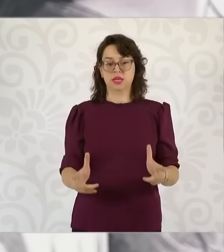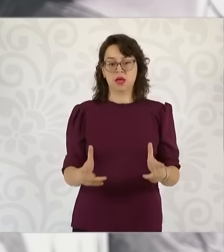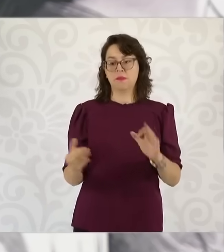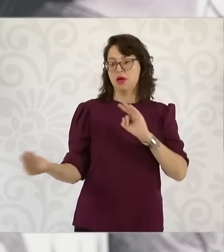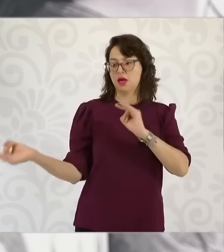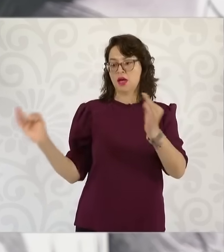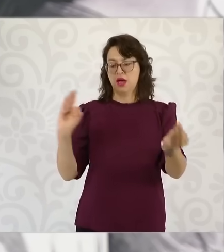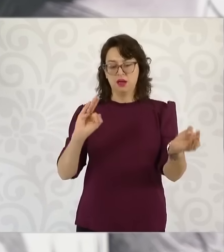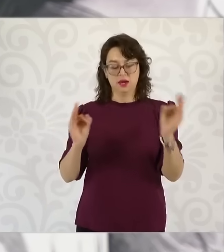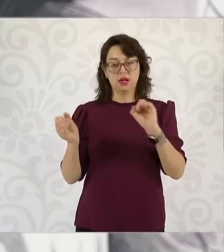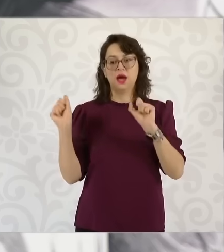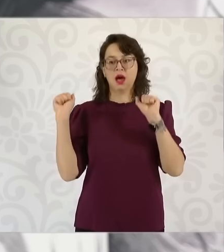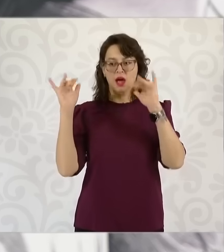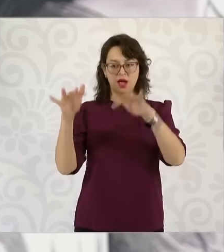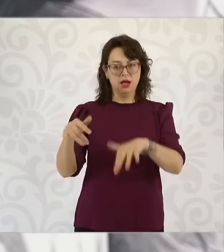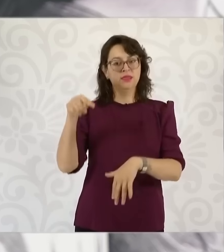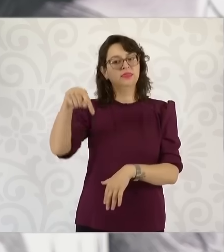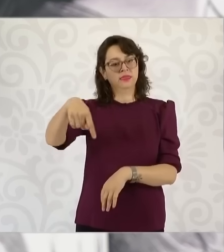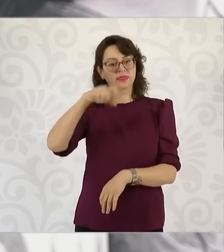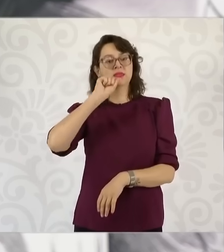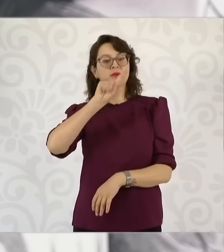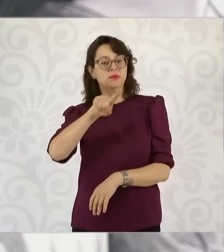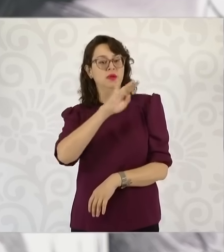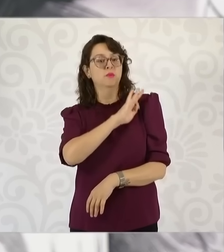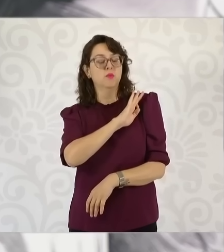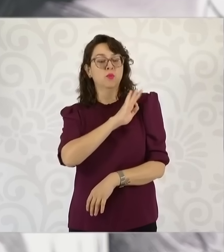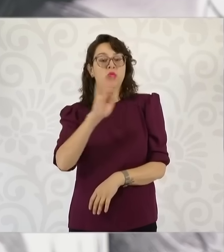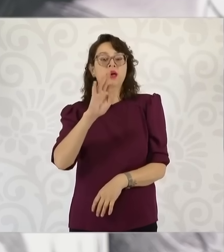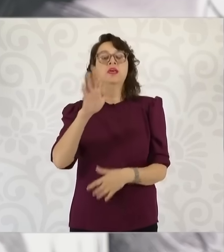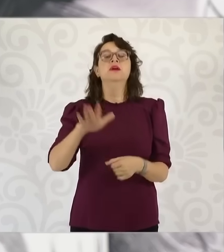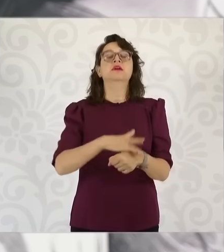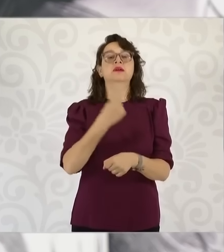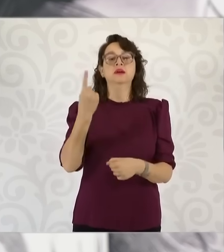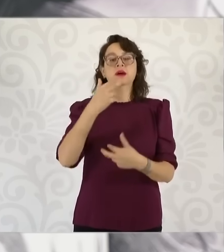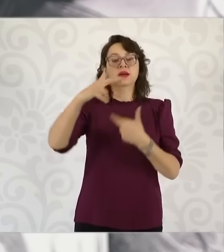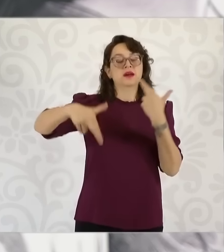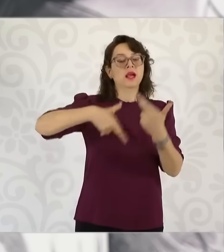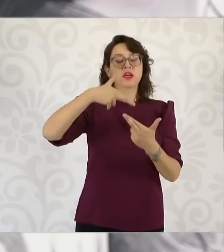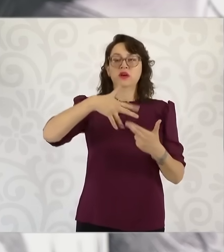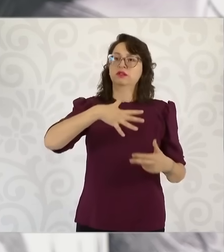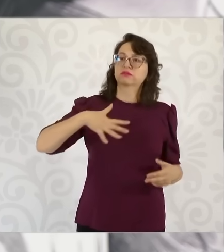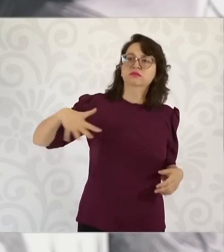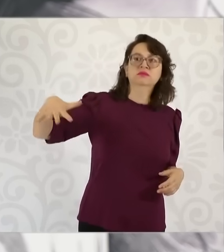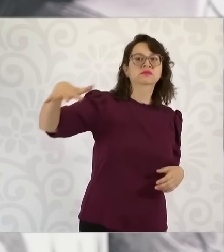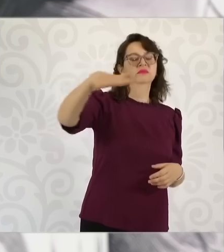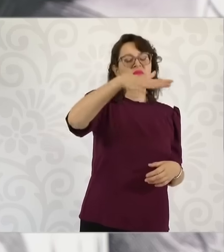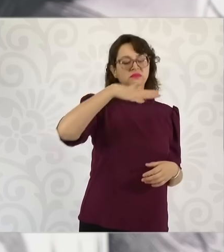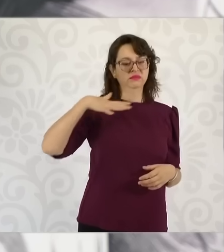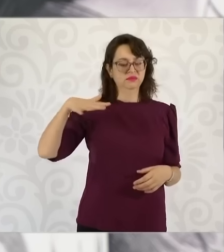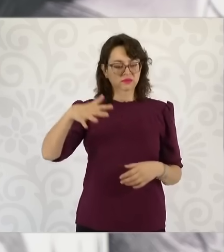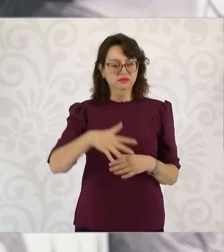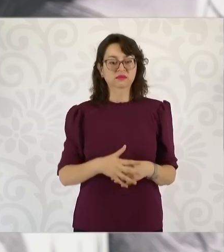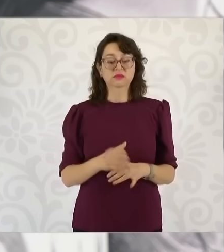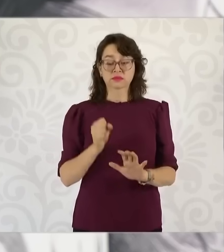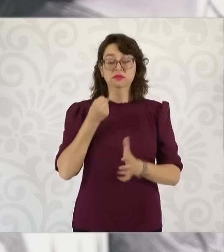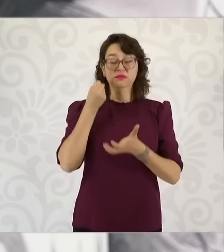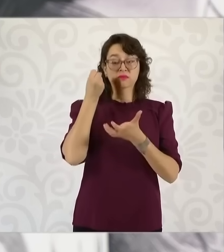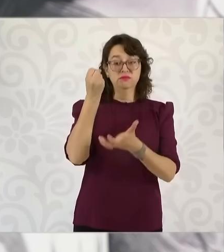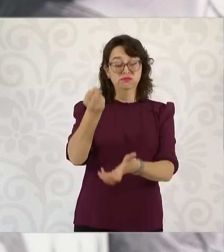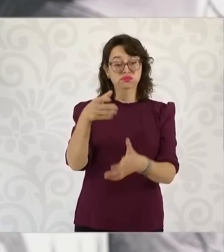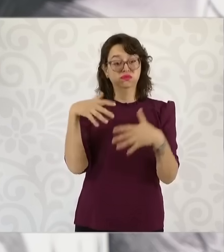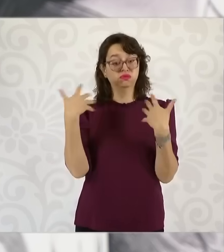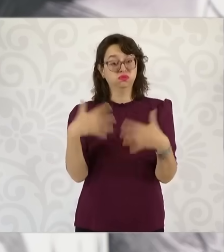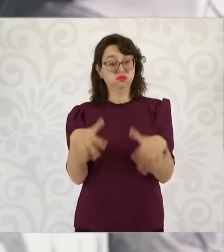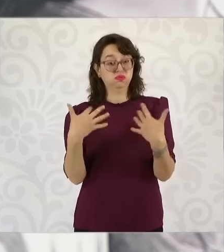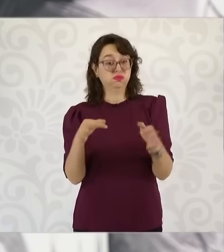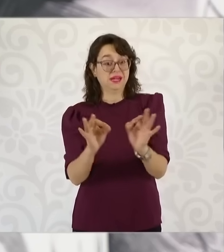también podrán acudir a este hospital por ser un hospital regional. Va a ser una inversión muy importante